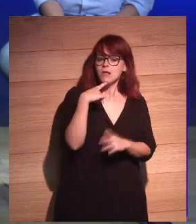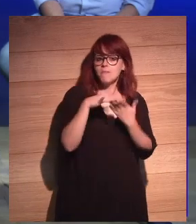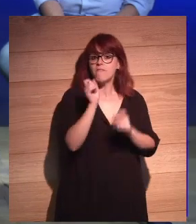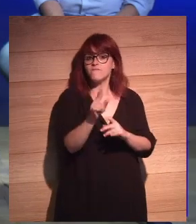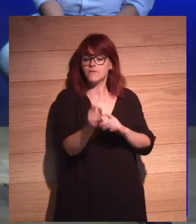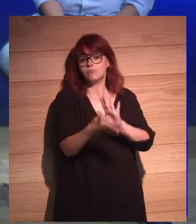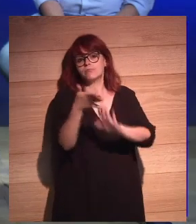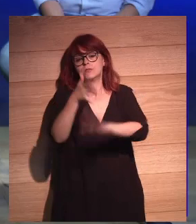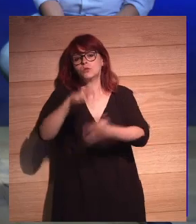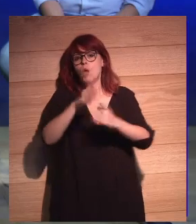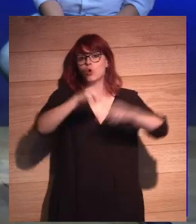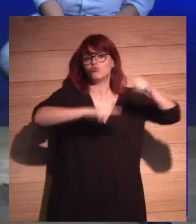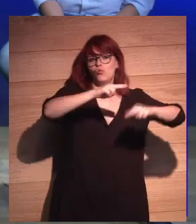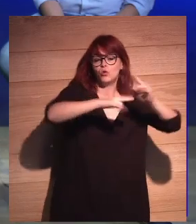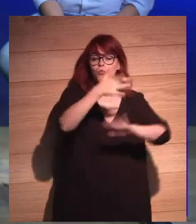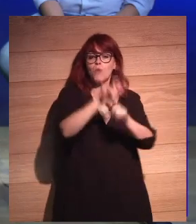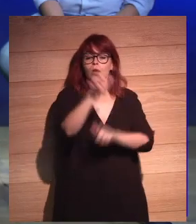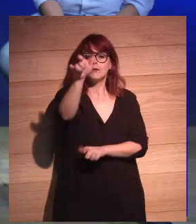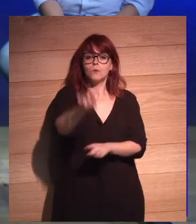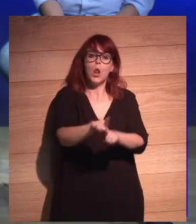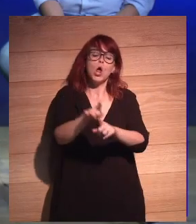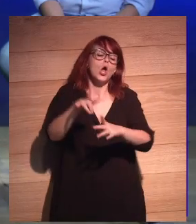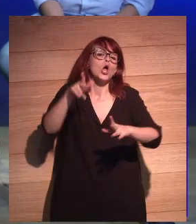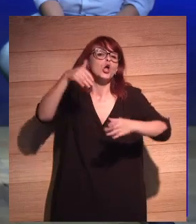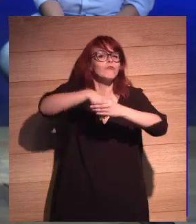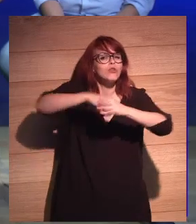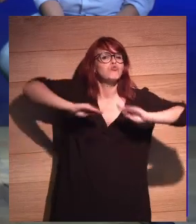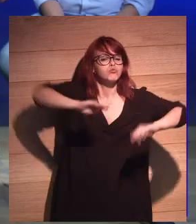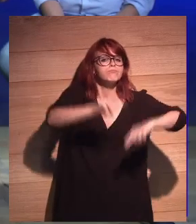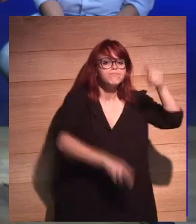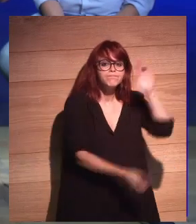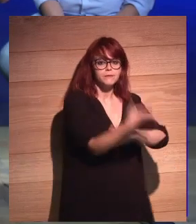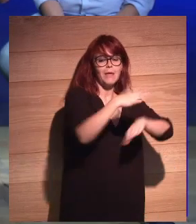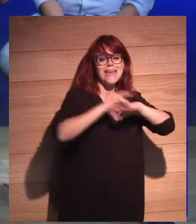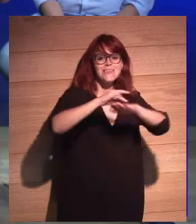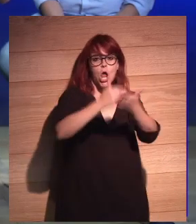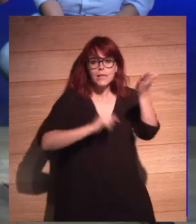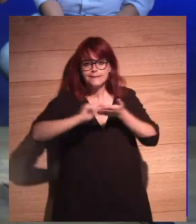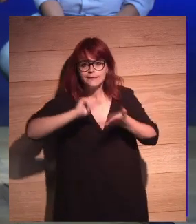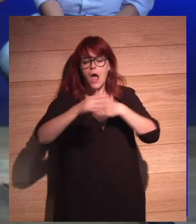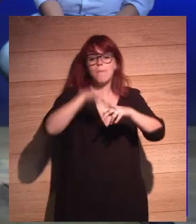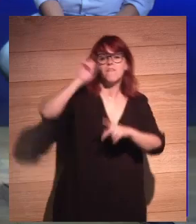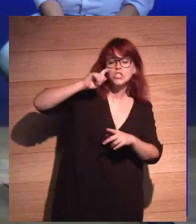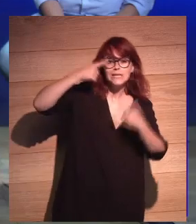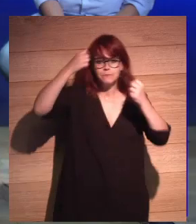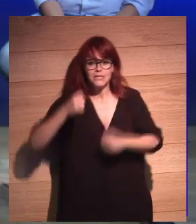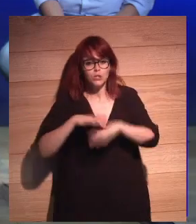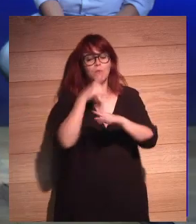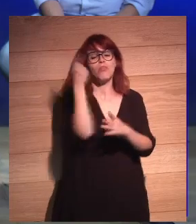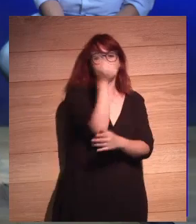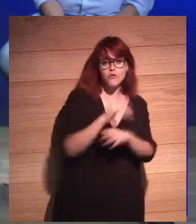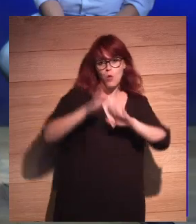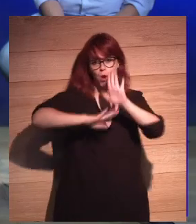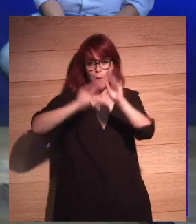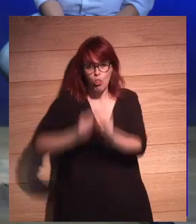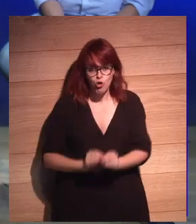a construir tu película de contenido, pasa por guionistas, profesores, expertos, programadores, diseñadores,